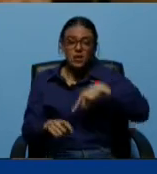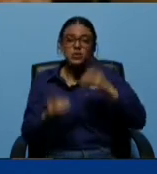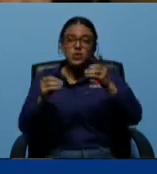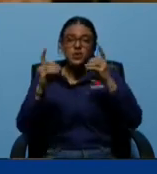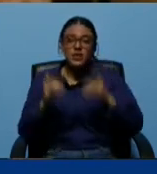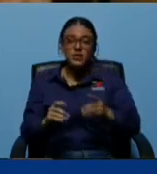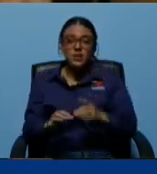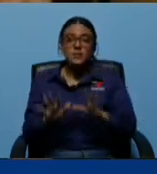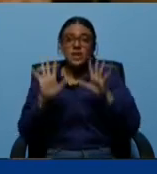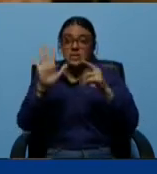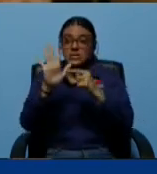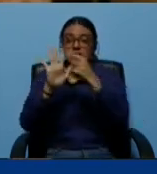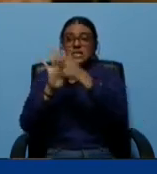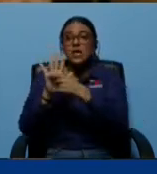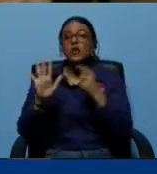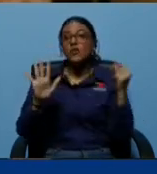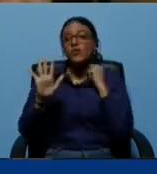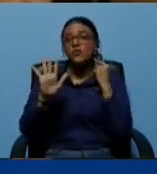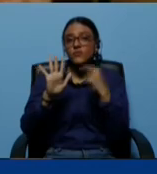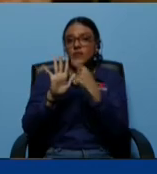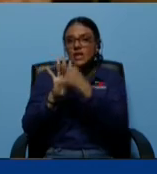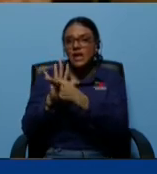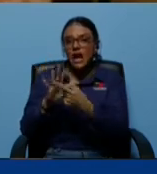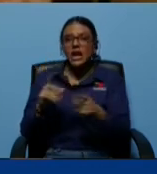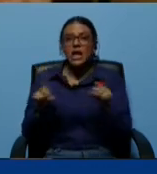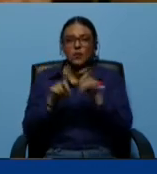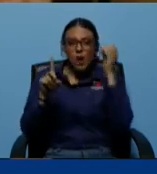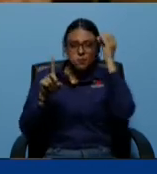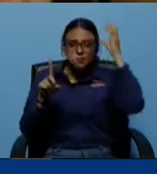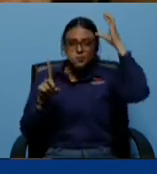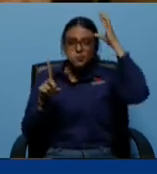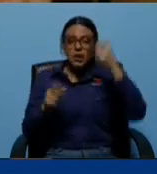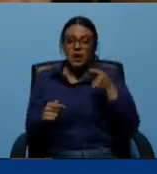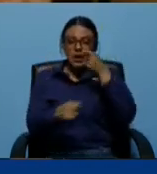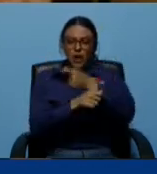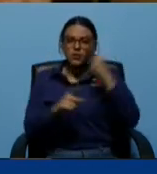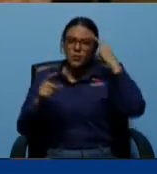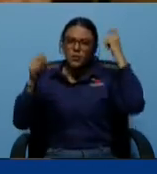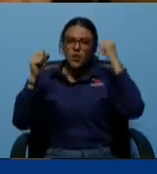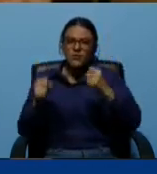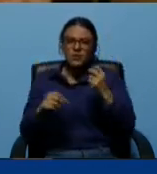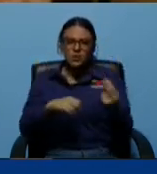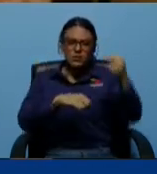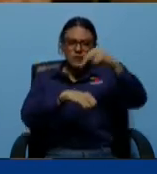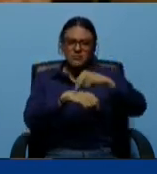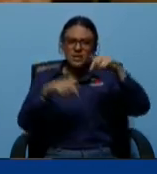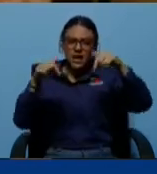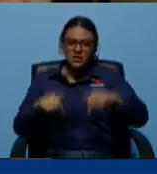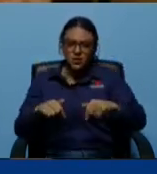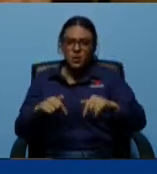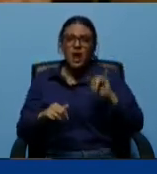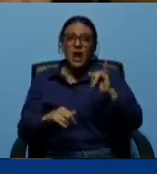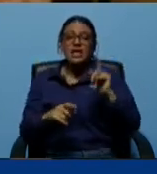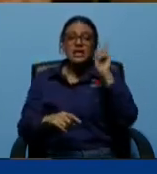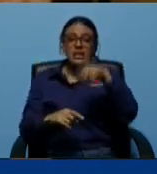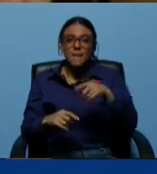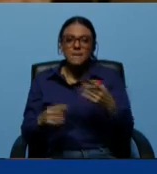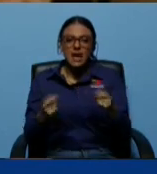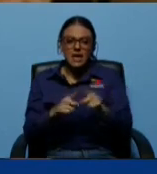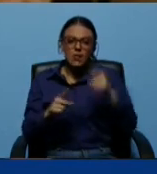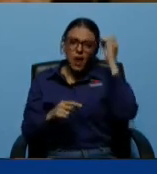a 5 fiscales con competencia nacional y con competencia